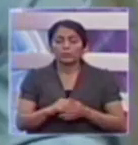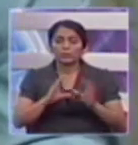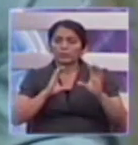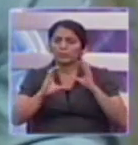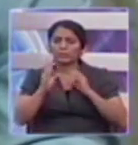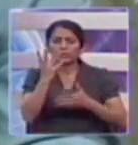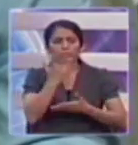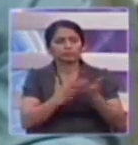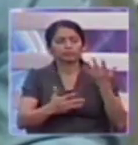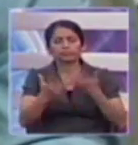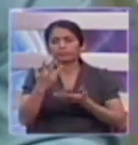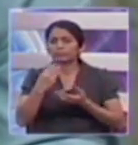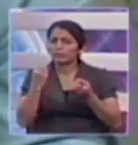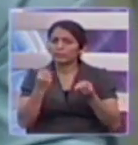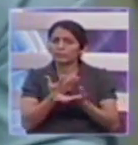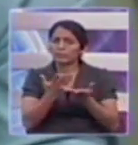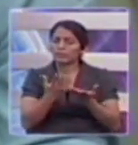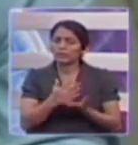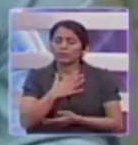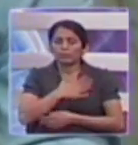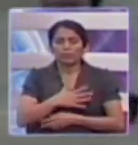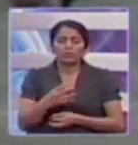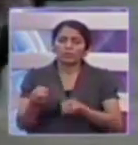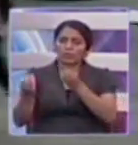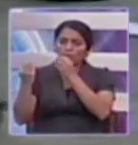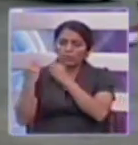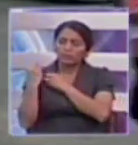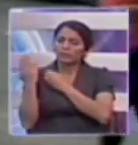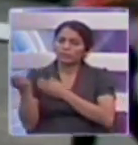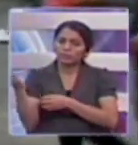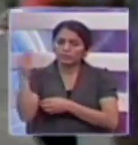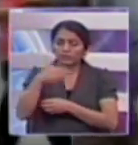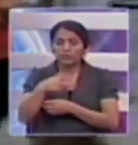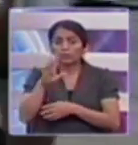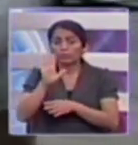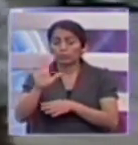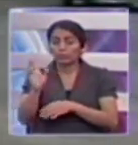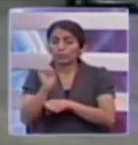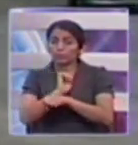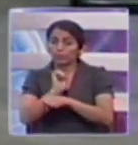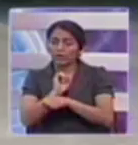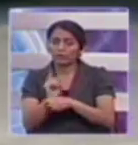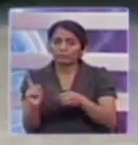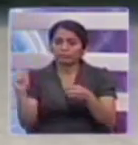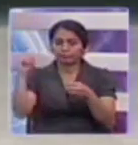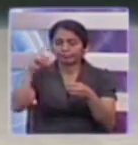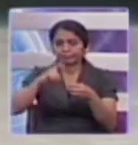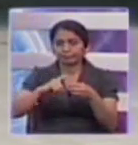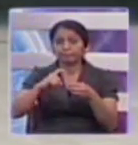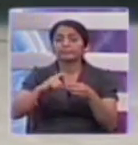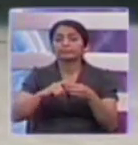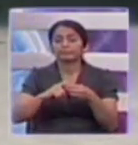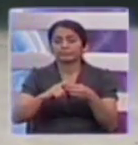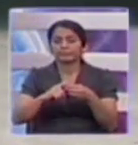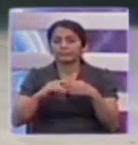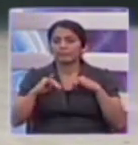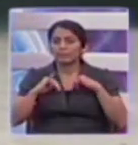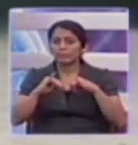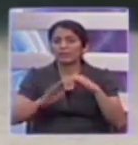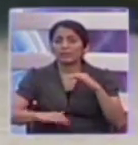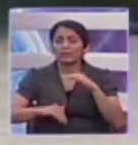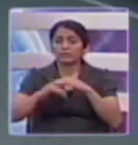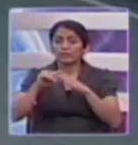con la gente y manifestarle que tiene la obligación de hacerlo. La atención de la empresa de movilidad continuará hasta el 31 de diciembre. Luego,